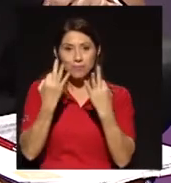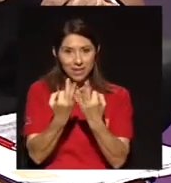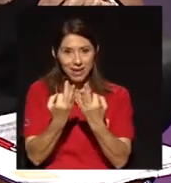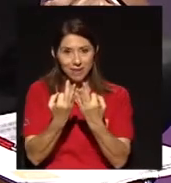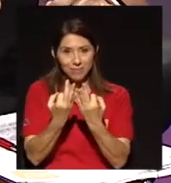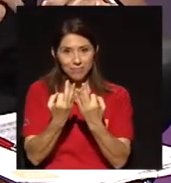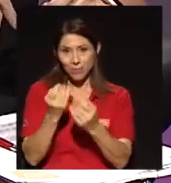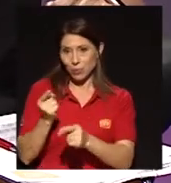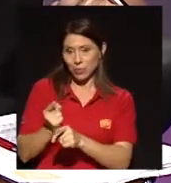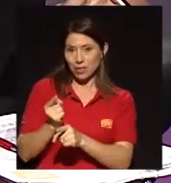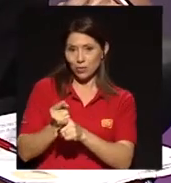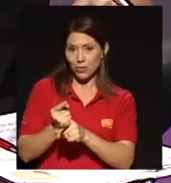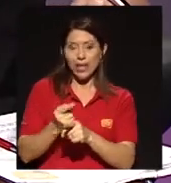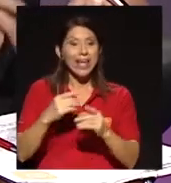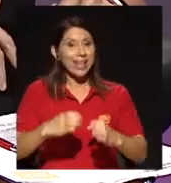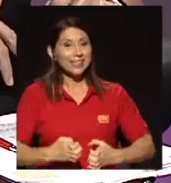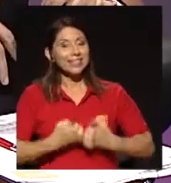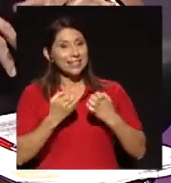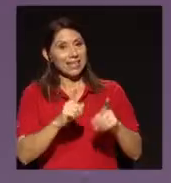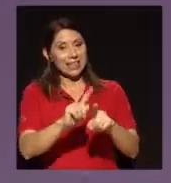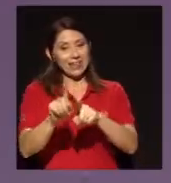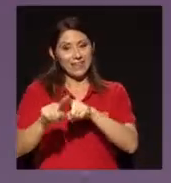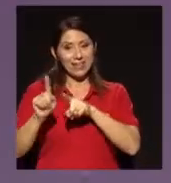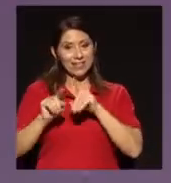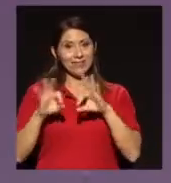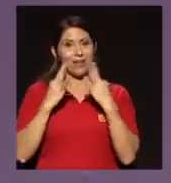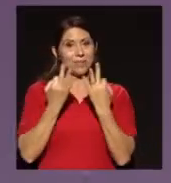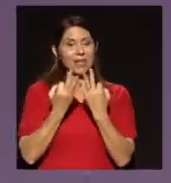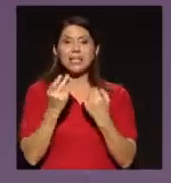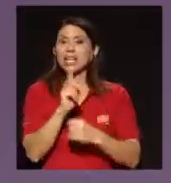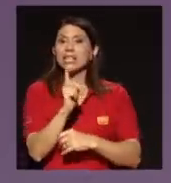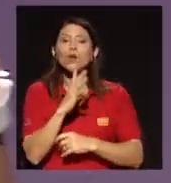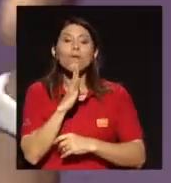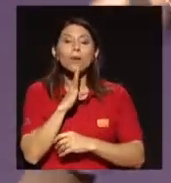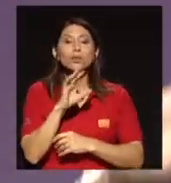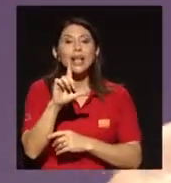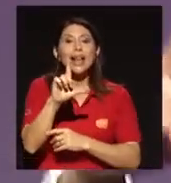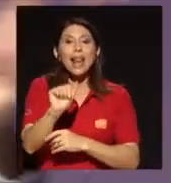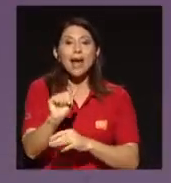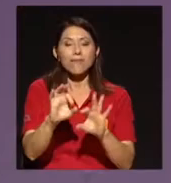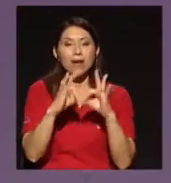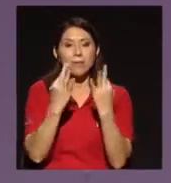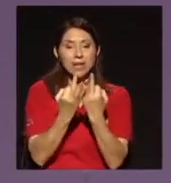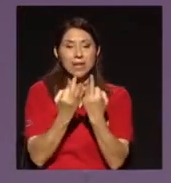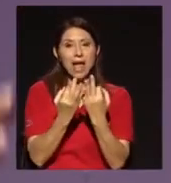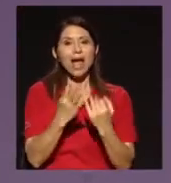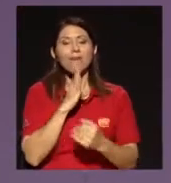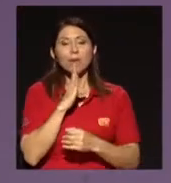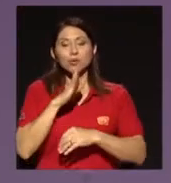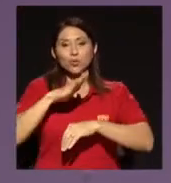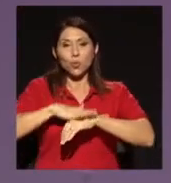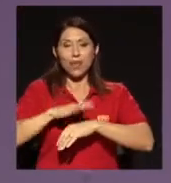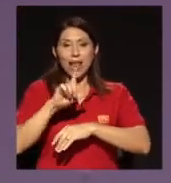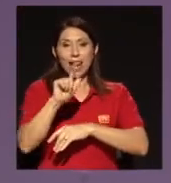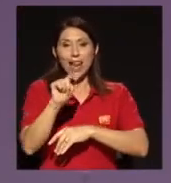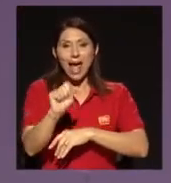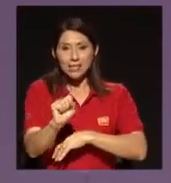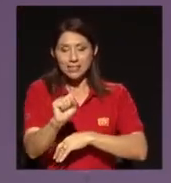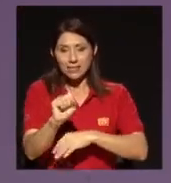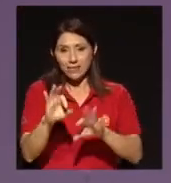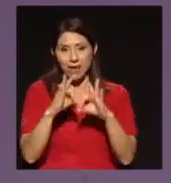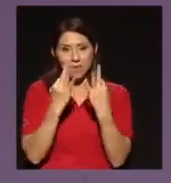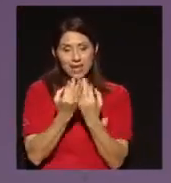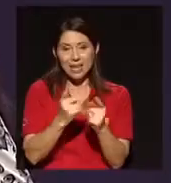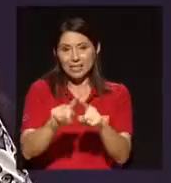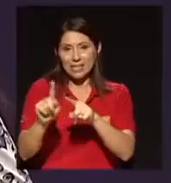¿verdad? Existen diversas familias. Entonces ya no hablamos de la familia, sino de las familias y los tipos de familia que se están